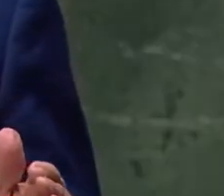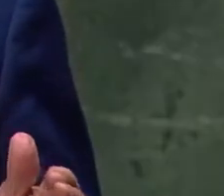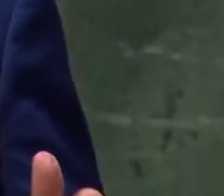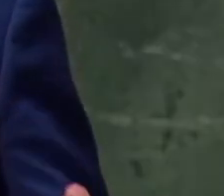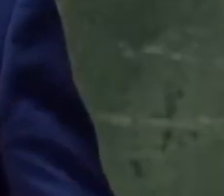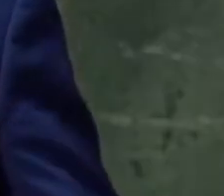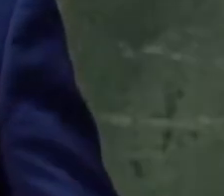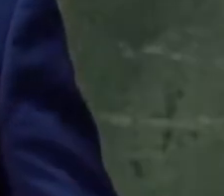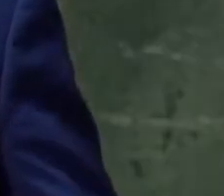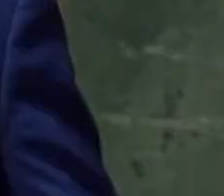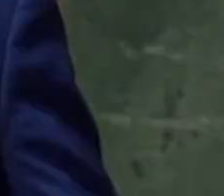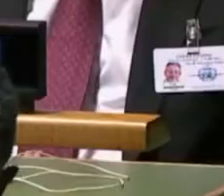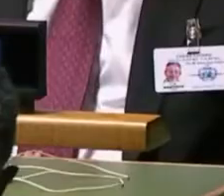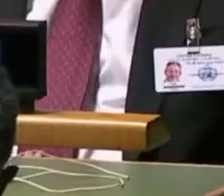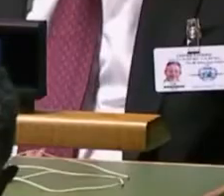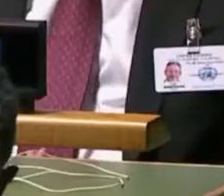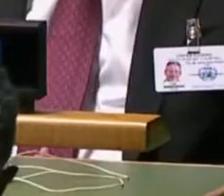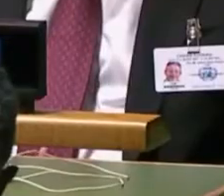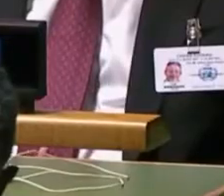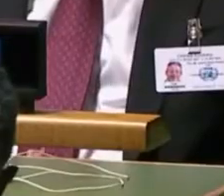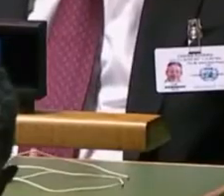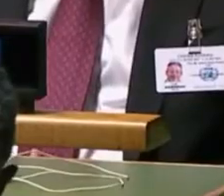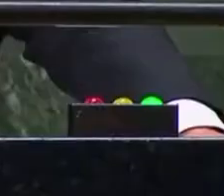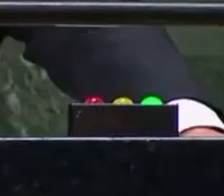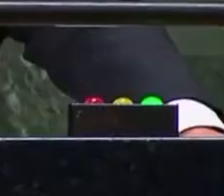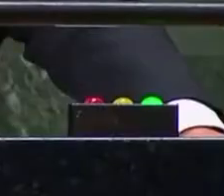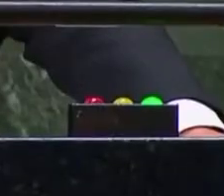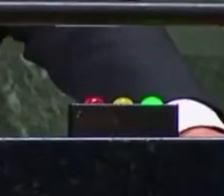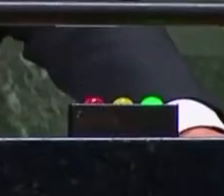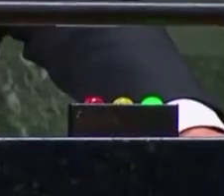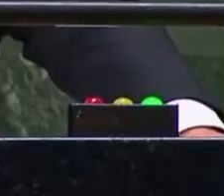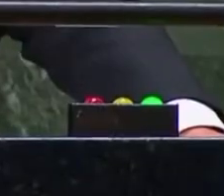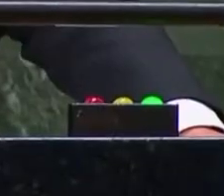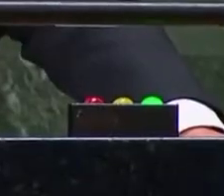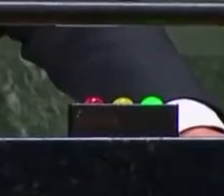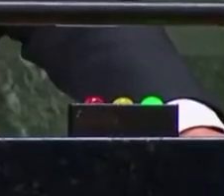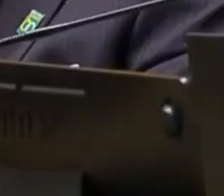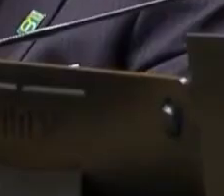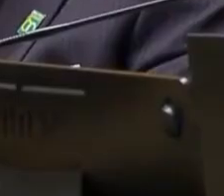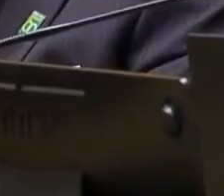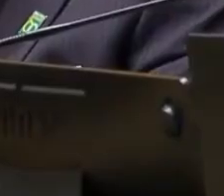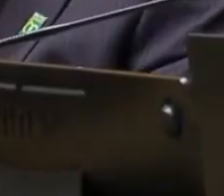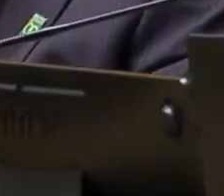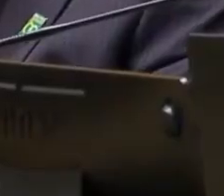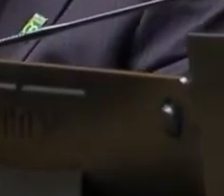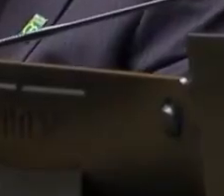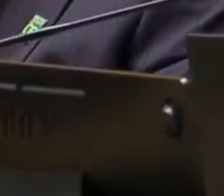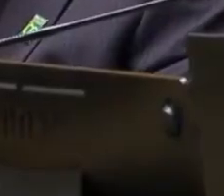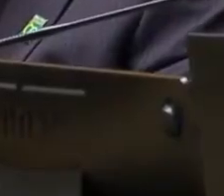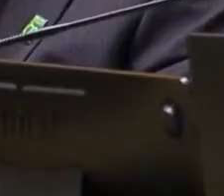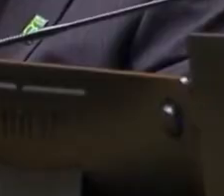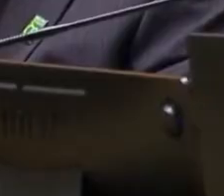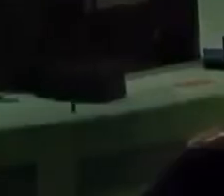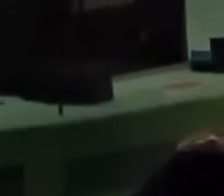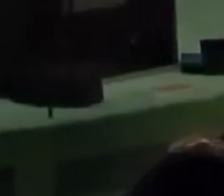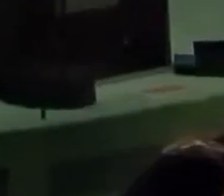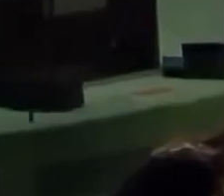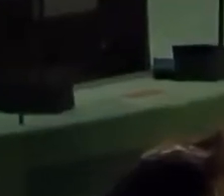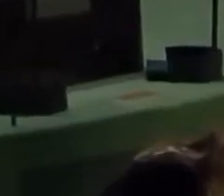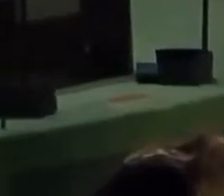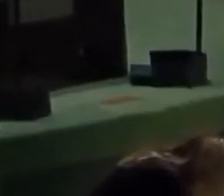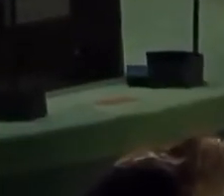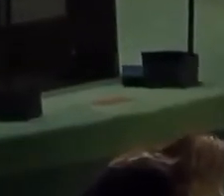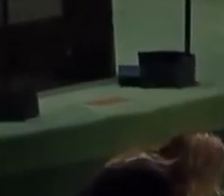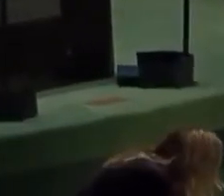por su condición de jefe del Estado anfitrión luego lo hizo Colombia Jordania Polonia y el sexto en hablar fue el dignatario